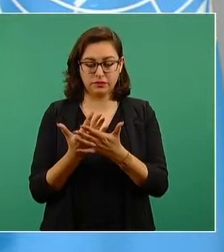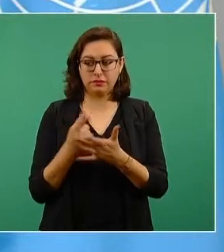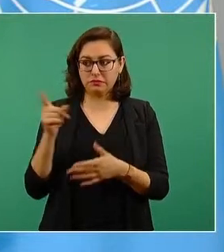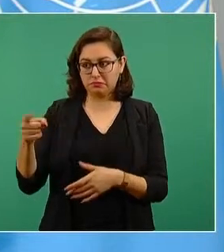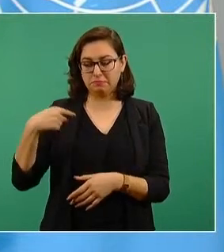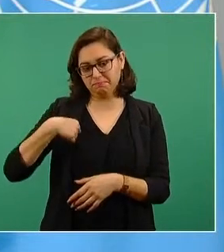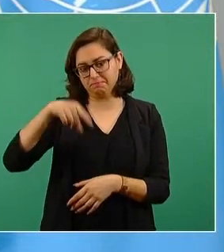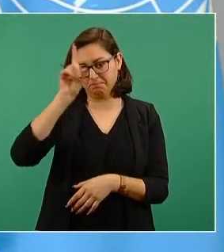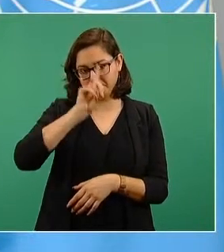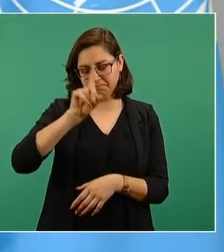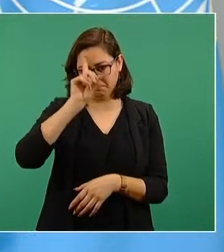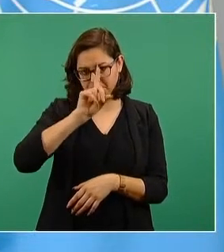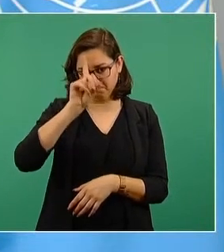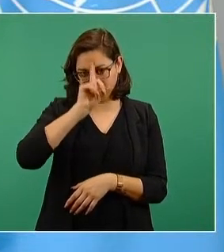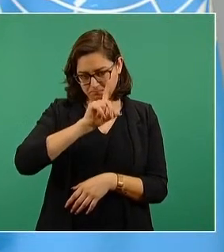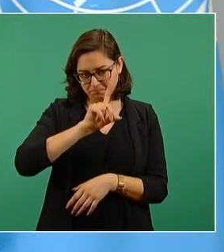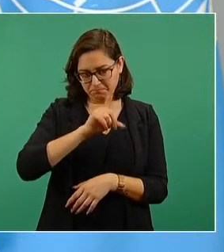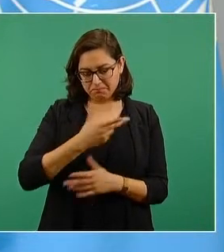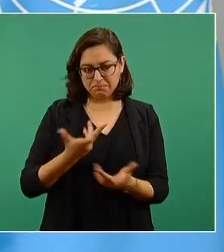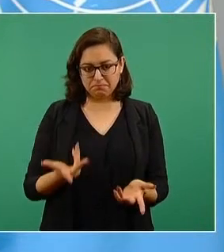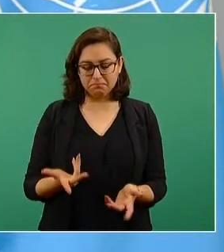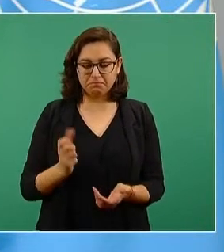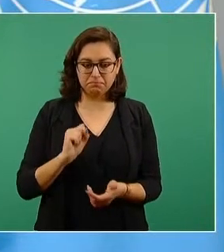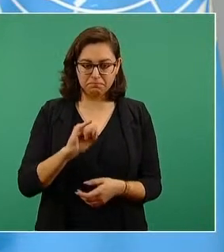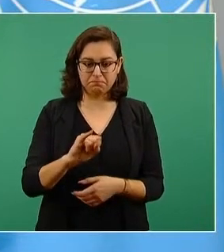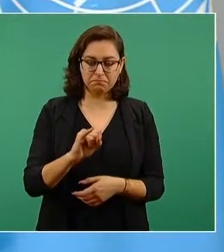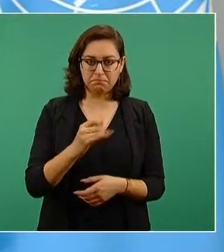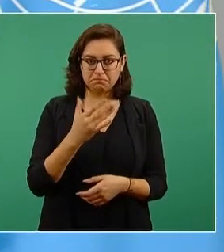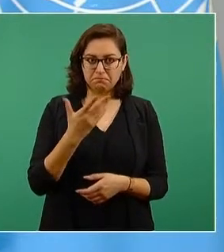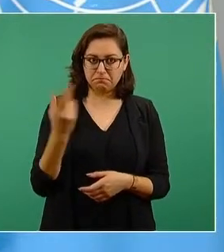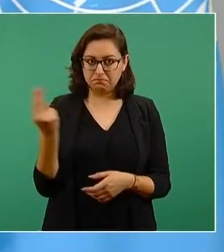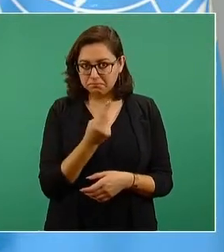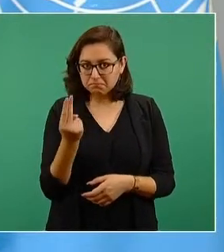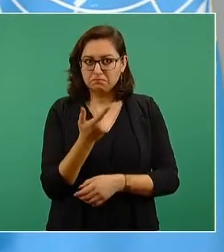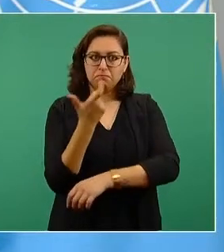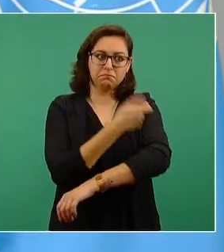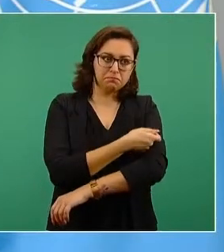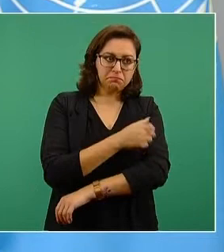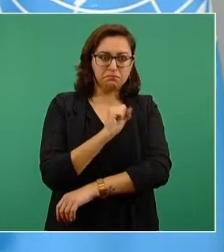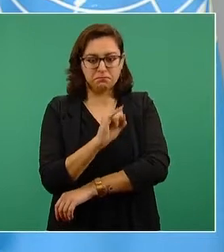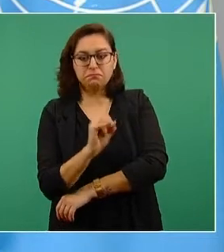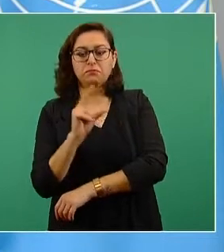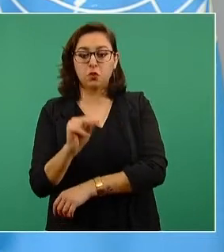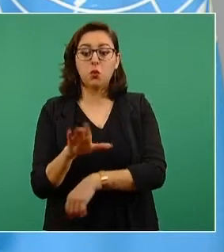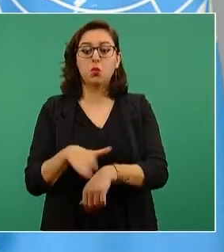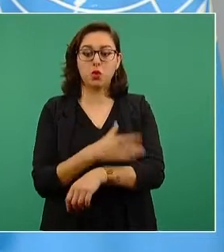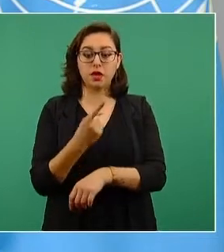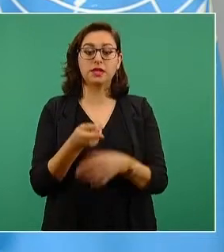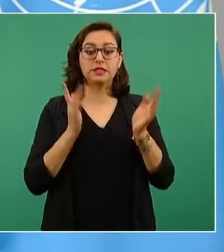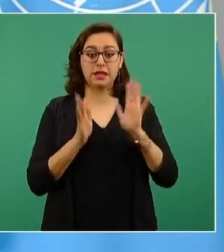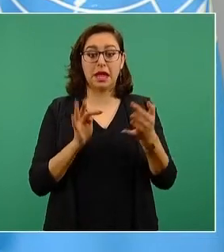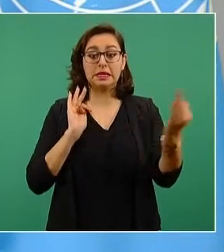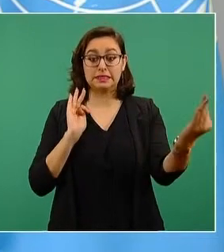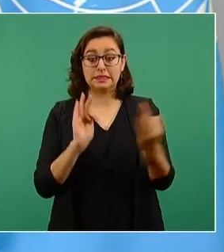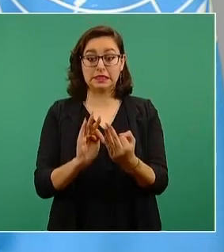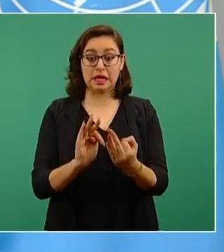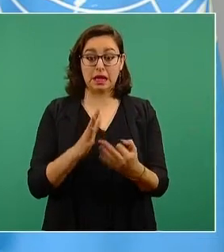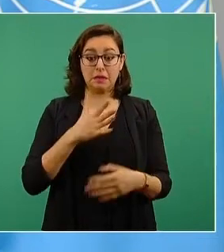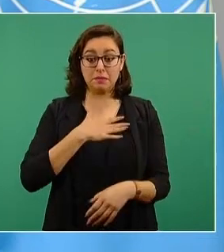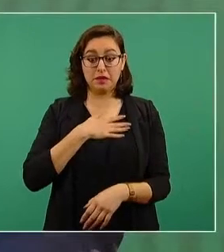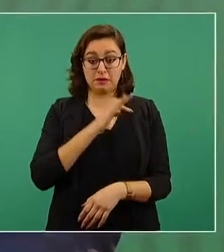recomienden lo que más conviene, ¿no? Ya me va a tocar porque